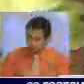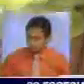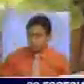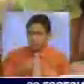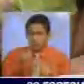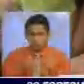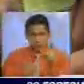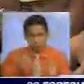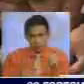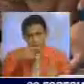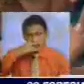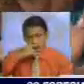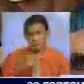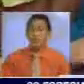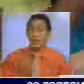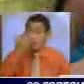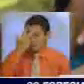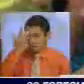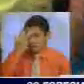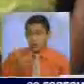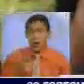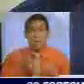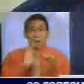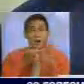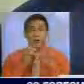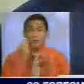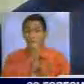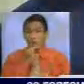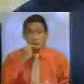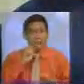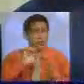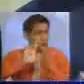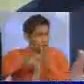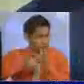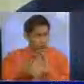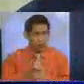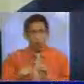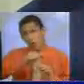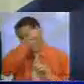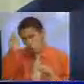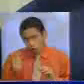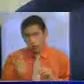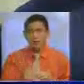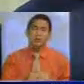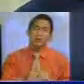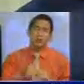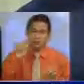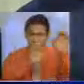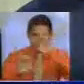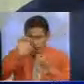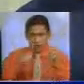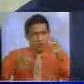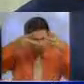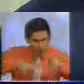el primer operación es para reparar el labio y después, en otra cirugía, podemos reparar